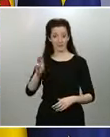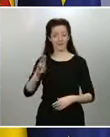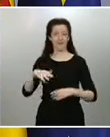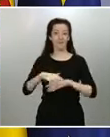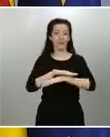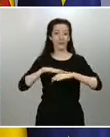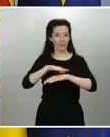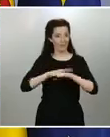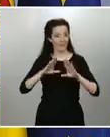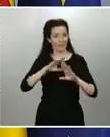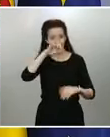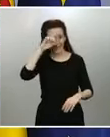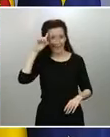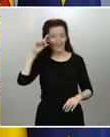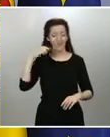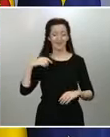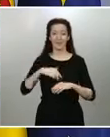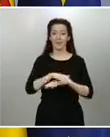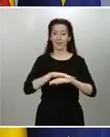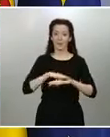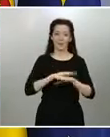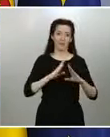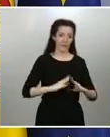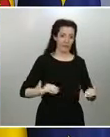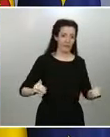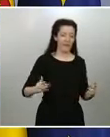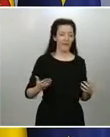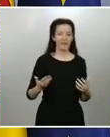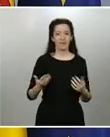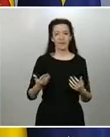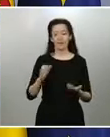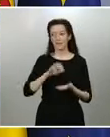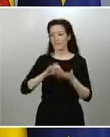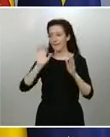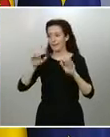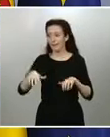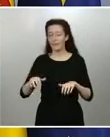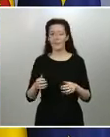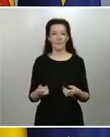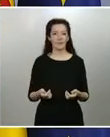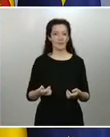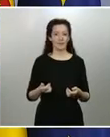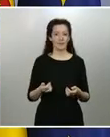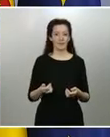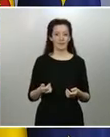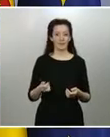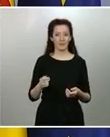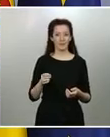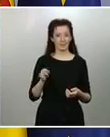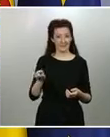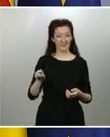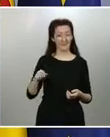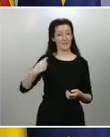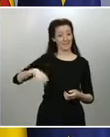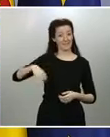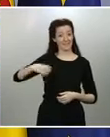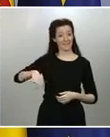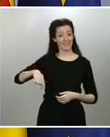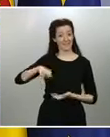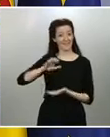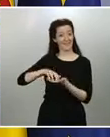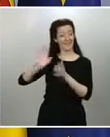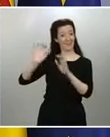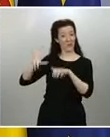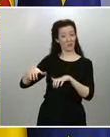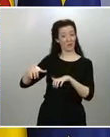en en andalucía en castilla y león' cómo me va a pedir a mí el presidente de castilla-león que no pongamos en